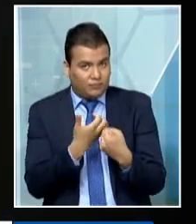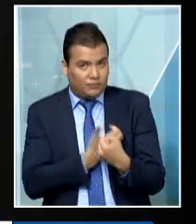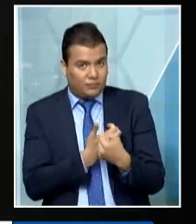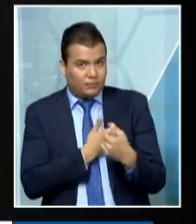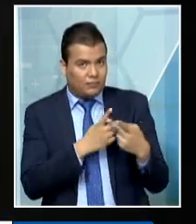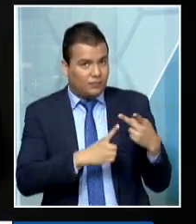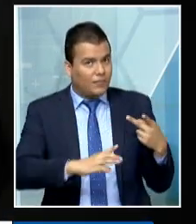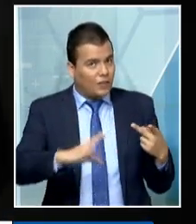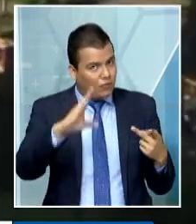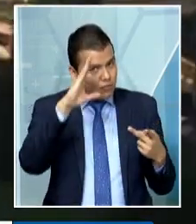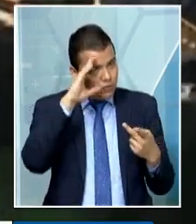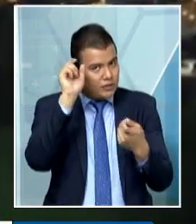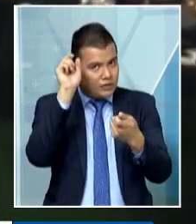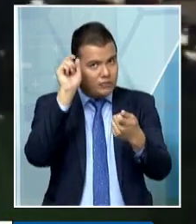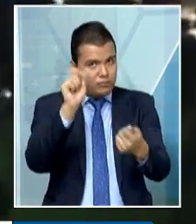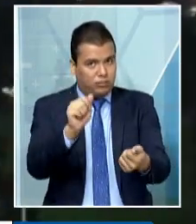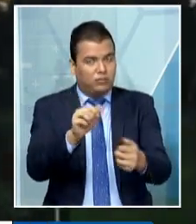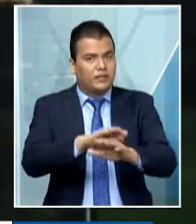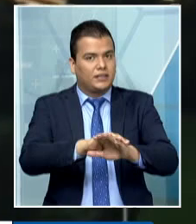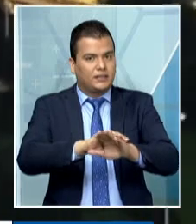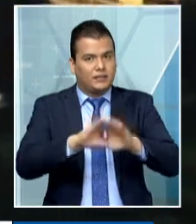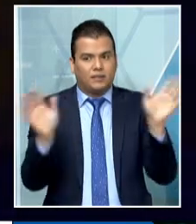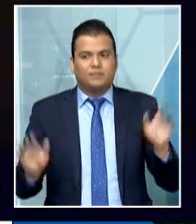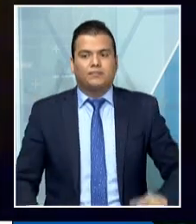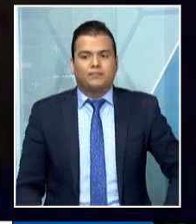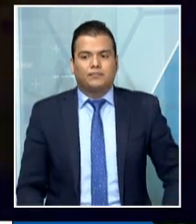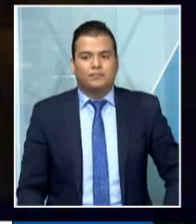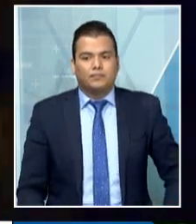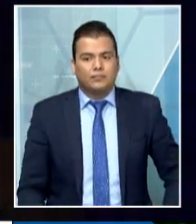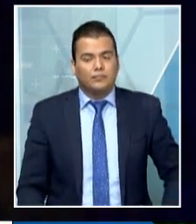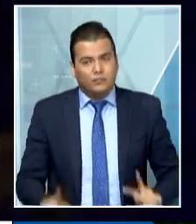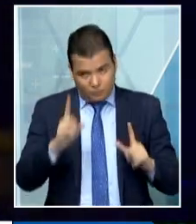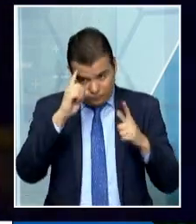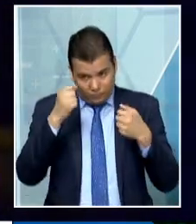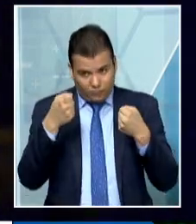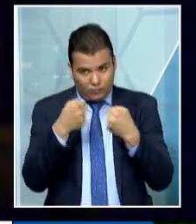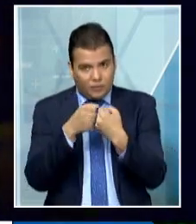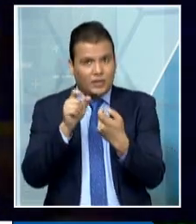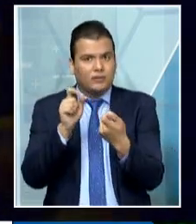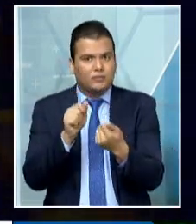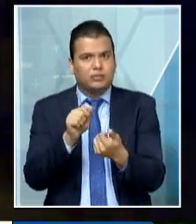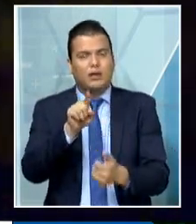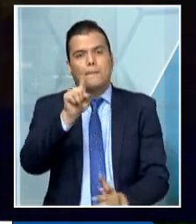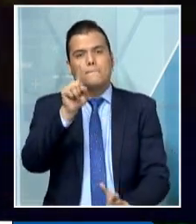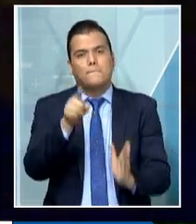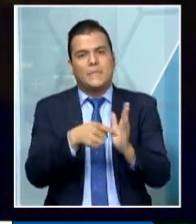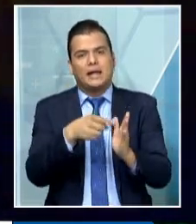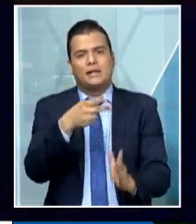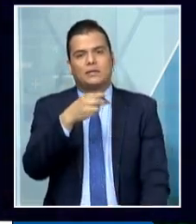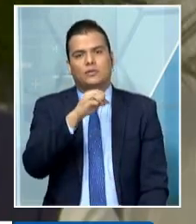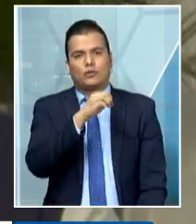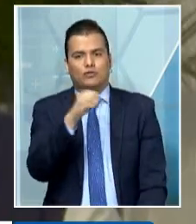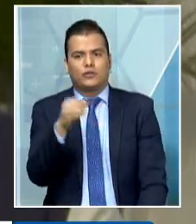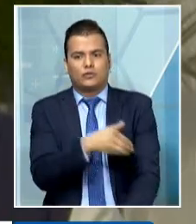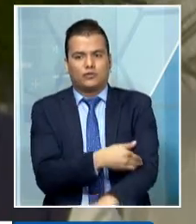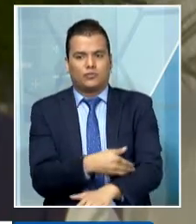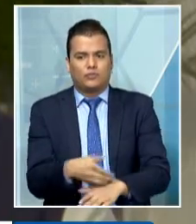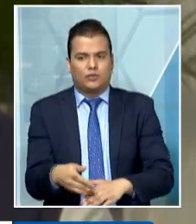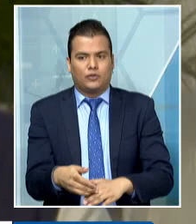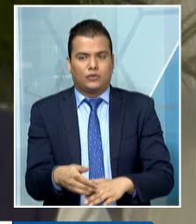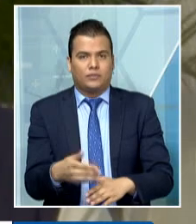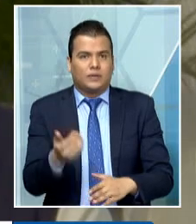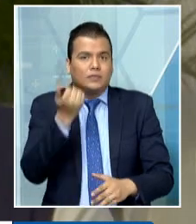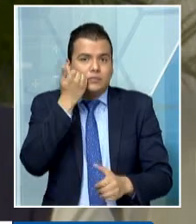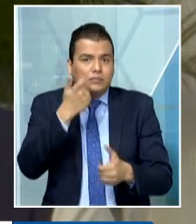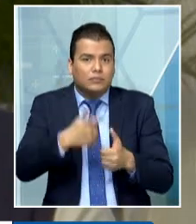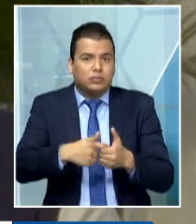y la policía para que el Halcón volviera a operar. Convenio que tuvo un costo de 1.200 millones de pesos. Ese es un combustible